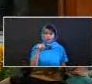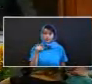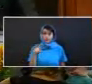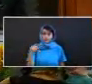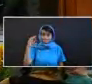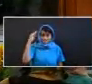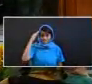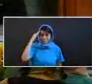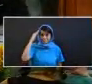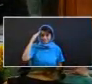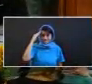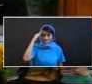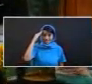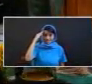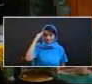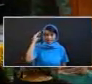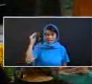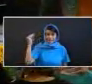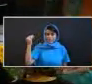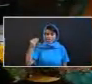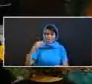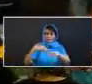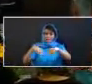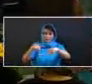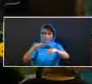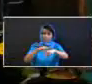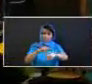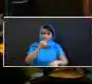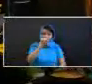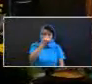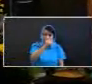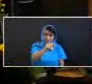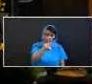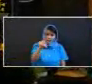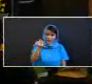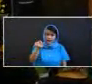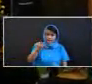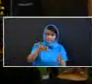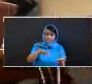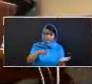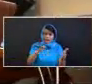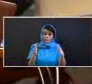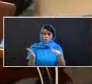sé que más allá de la muerte